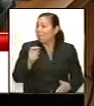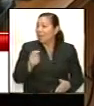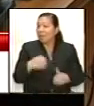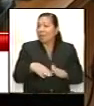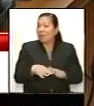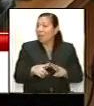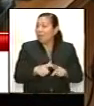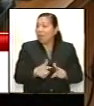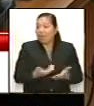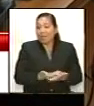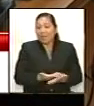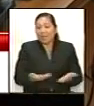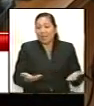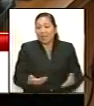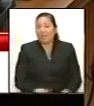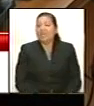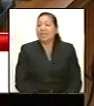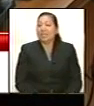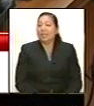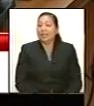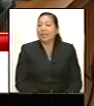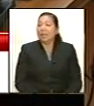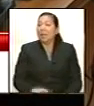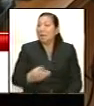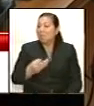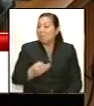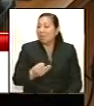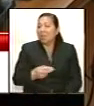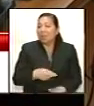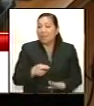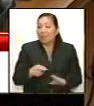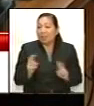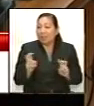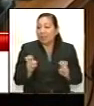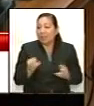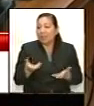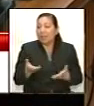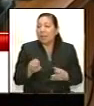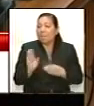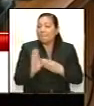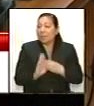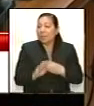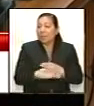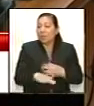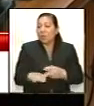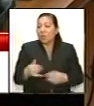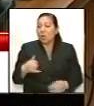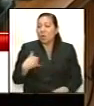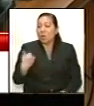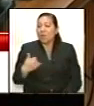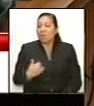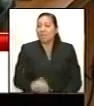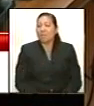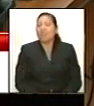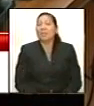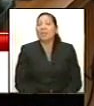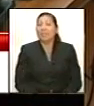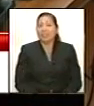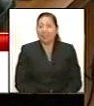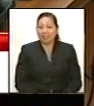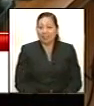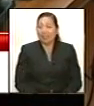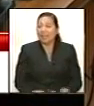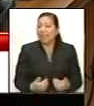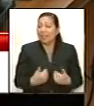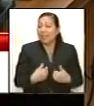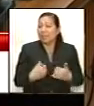del UGEL o de la DRE que sea especialista o profesional en temas vinculados a la protección de niños, niñas y adolescentes. Entonces,